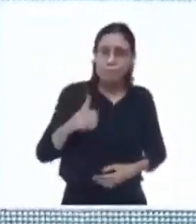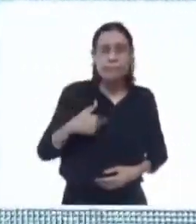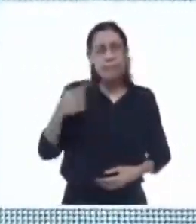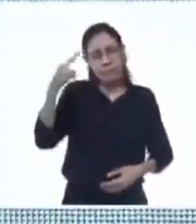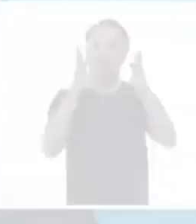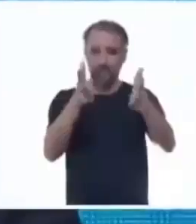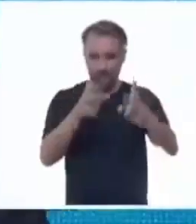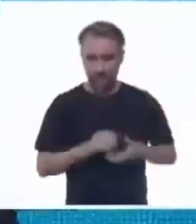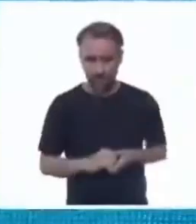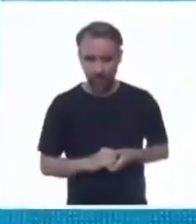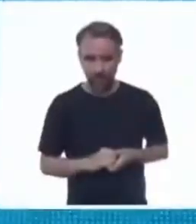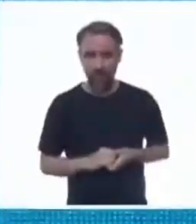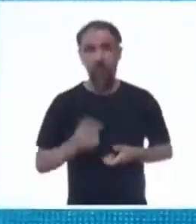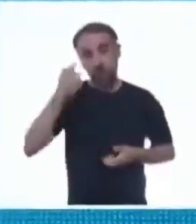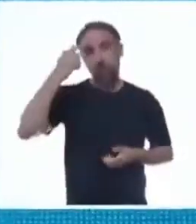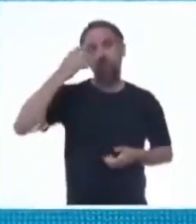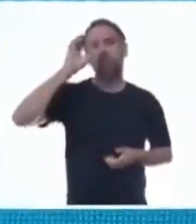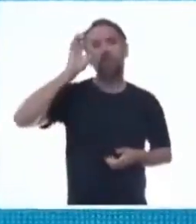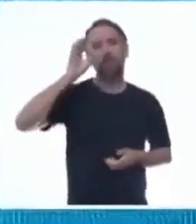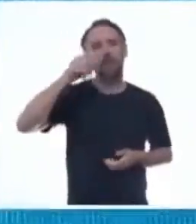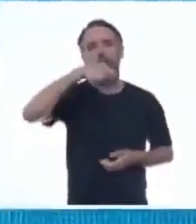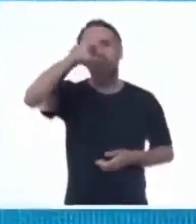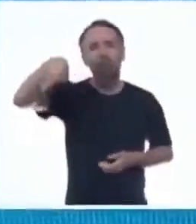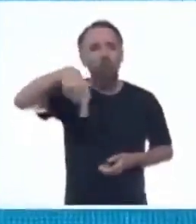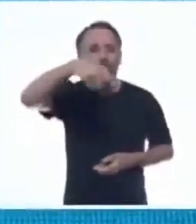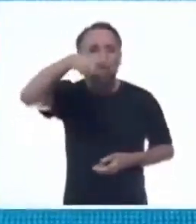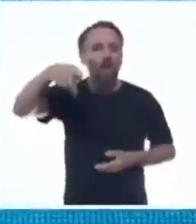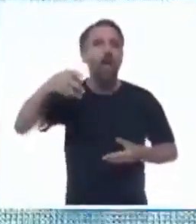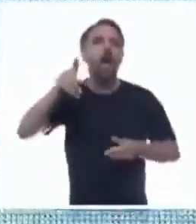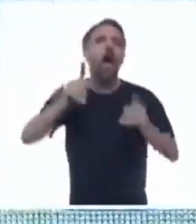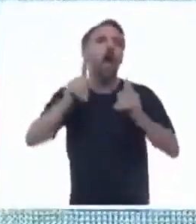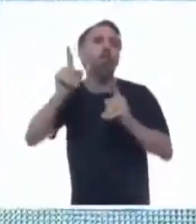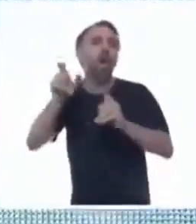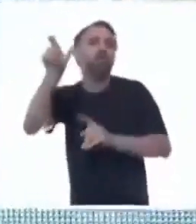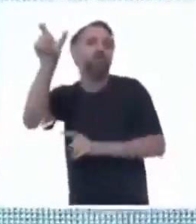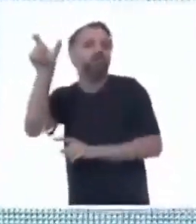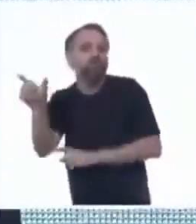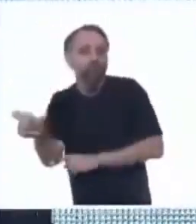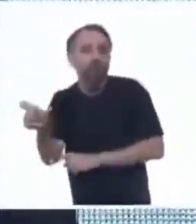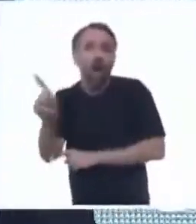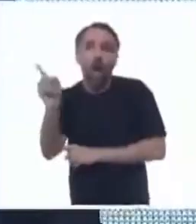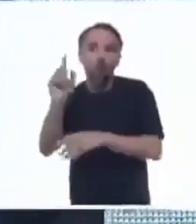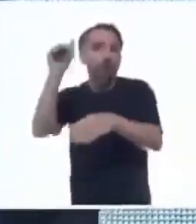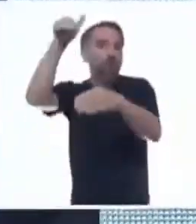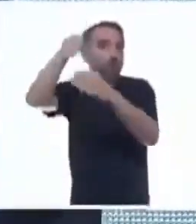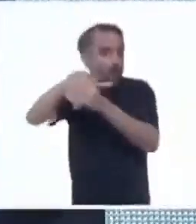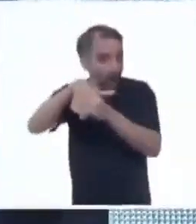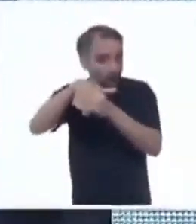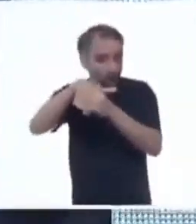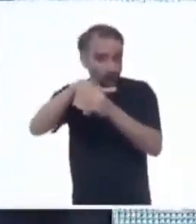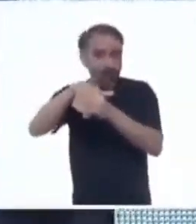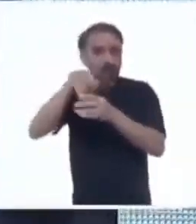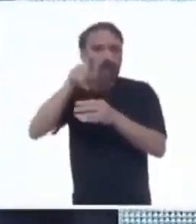para enfrentar. Sé que muchos de esos que nos votaron son los que más